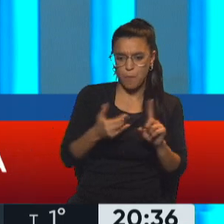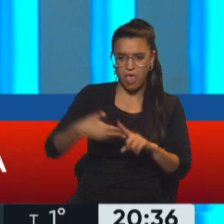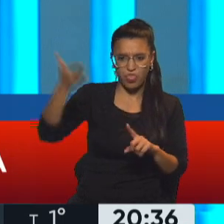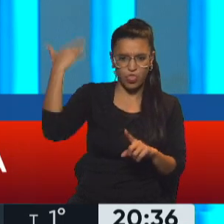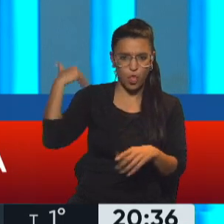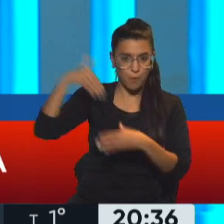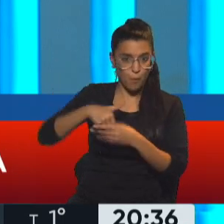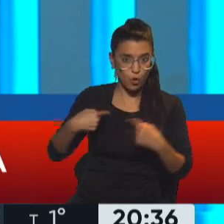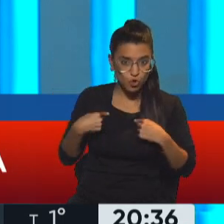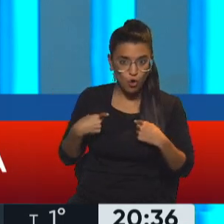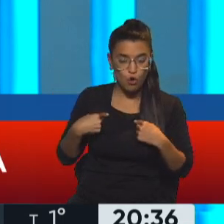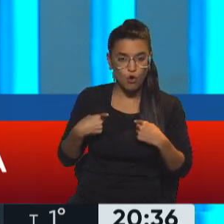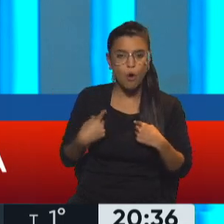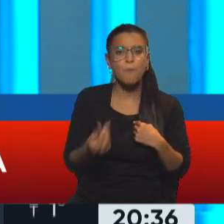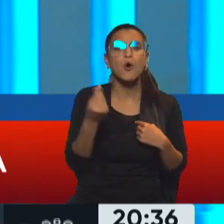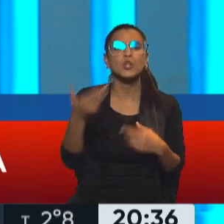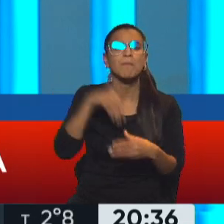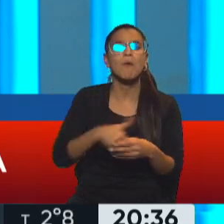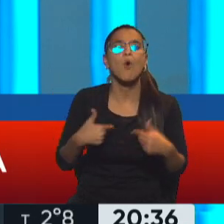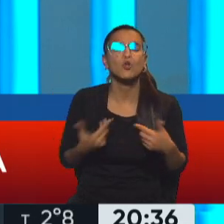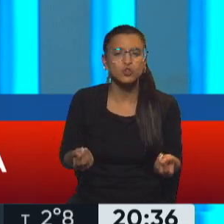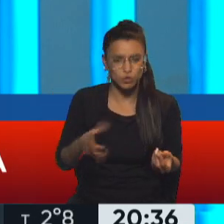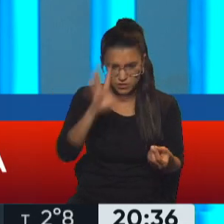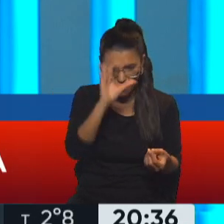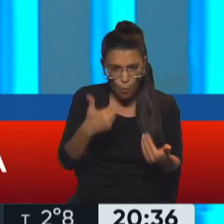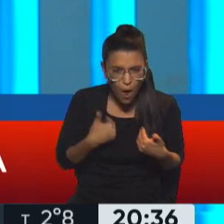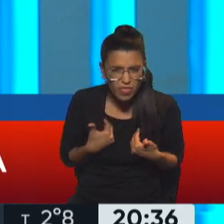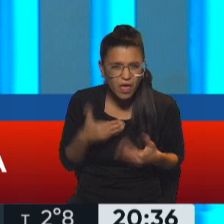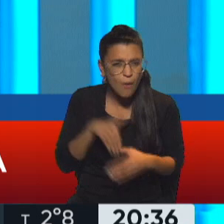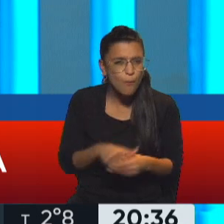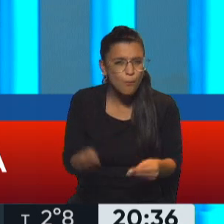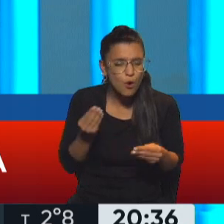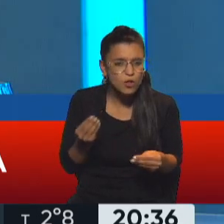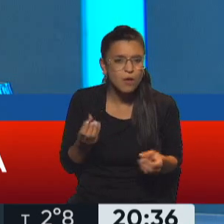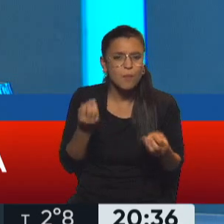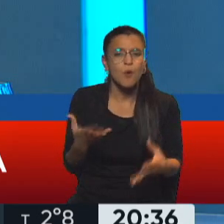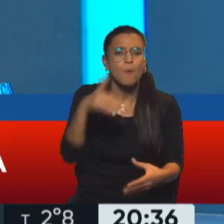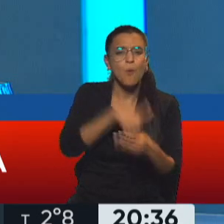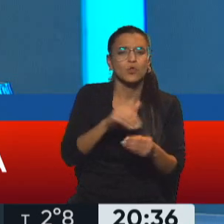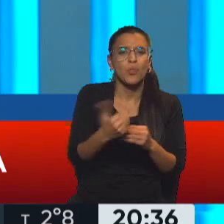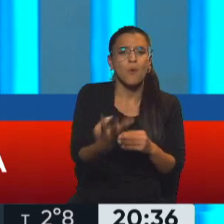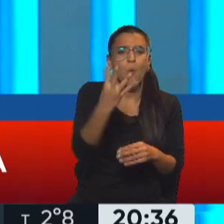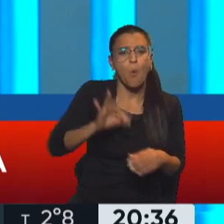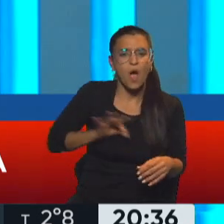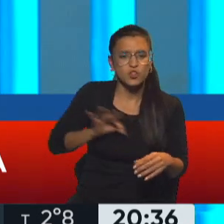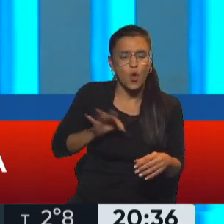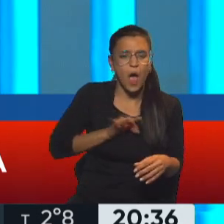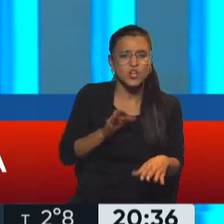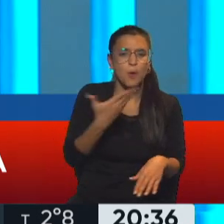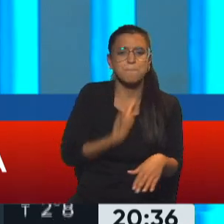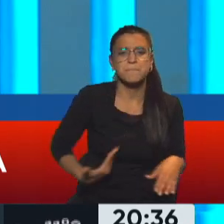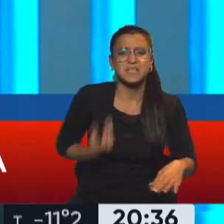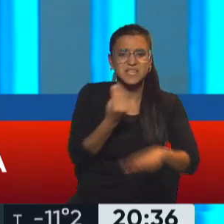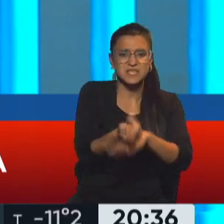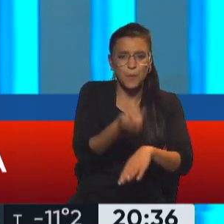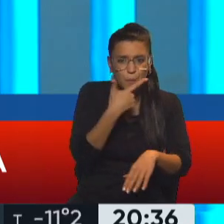me votó, ¿por qué me votó? ¿Recuerda por qué me votó? Porque me votó después de 4 años de presidencia de Mauricio